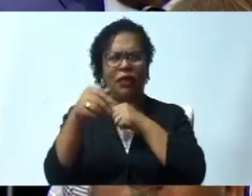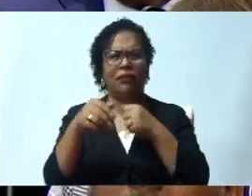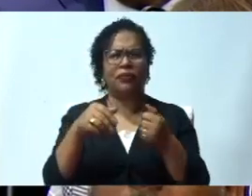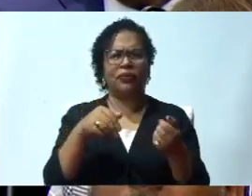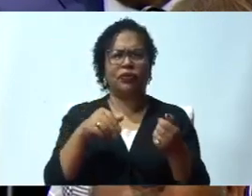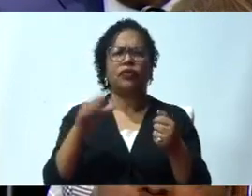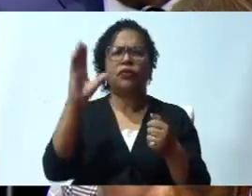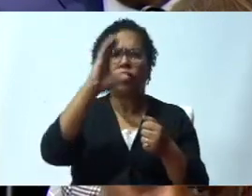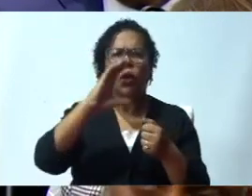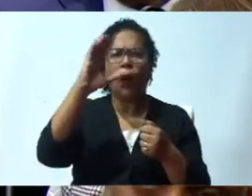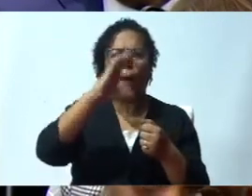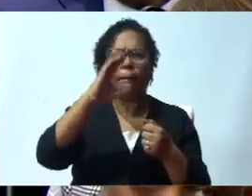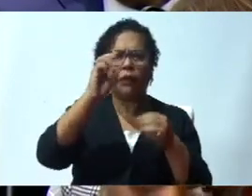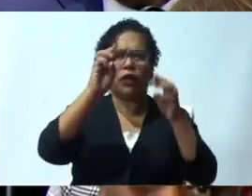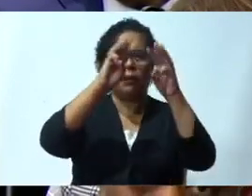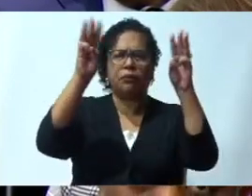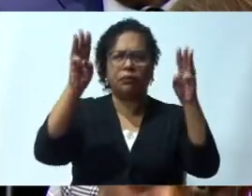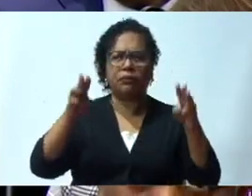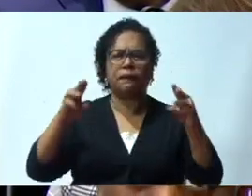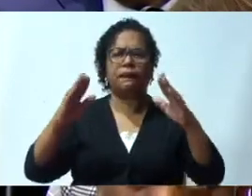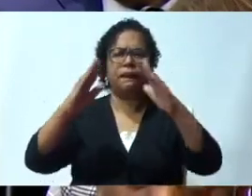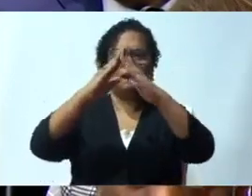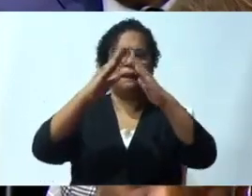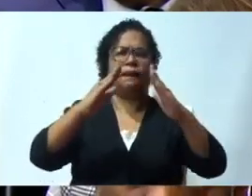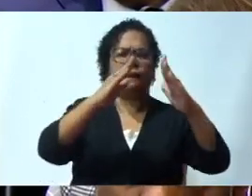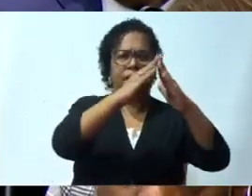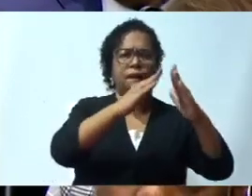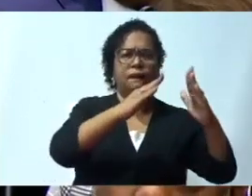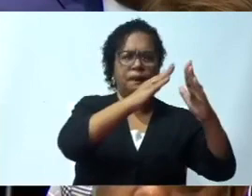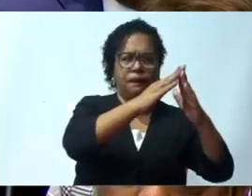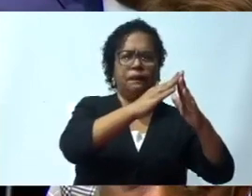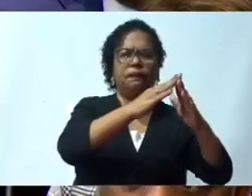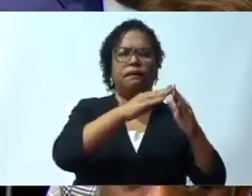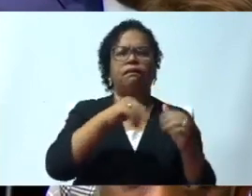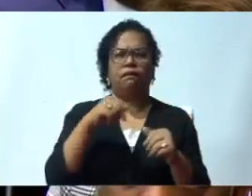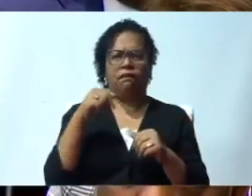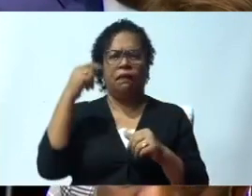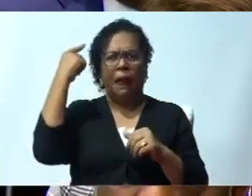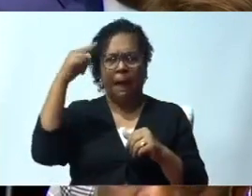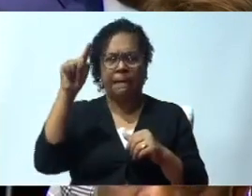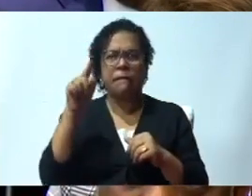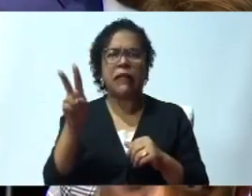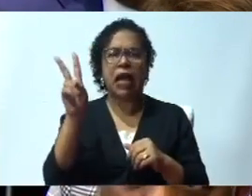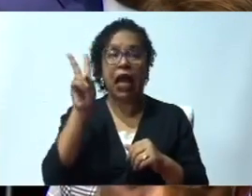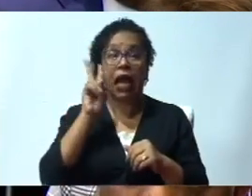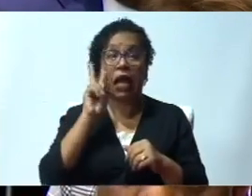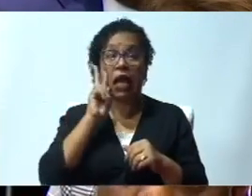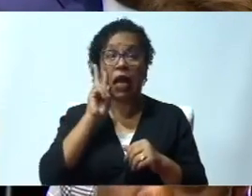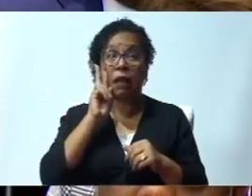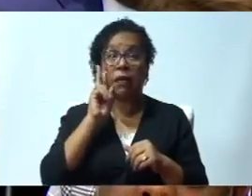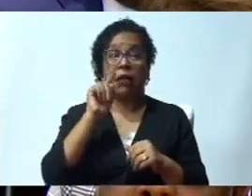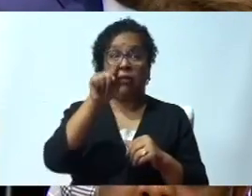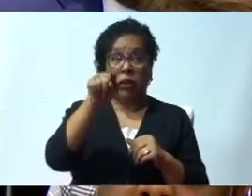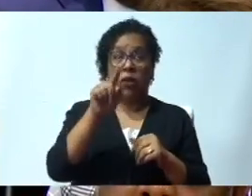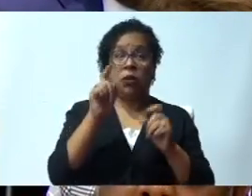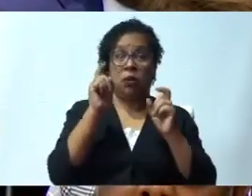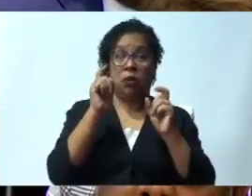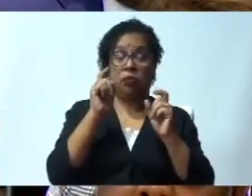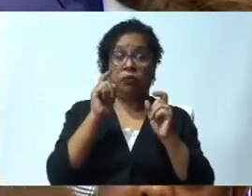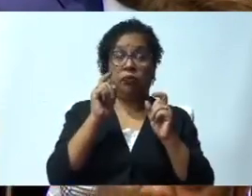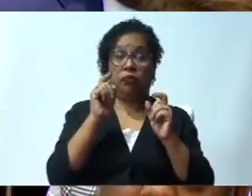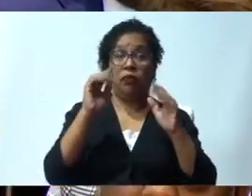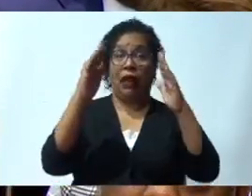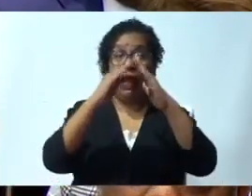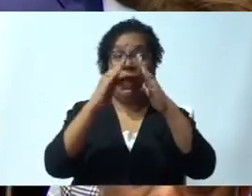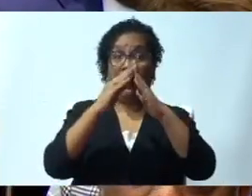Ministerio de la Vivienda para acceder a uno de los apartamentos que ellos dan ahora con el fideicomiso. Y si